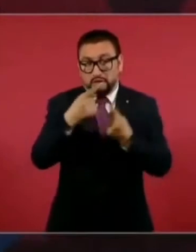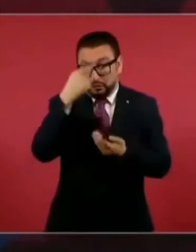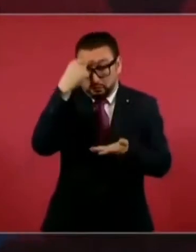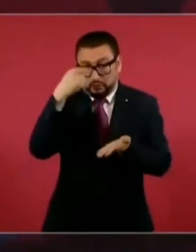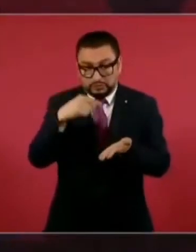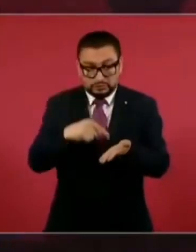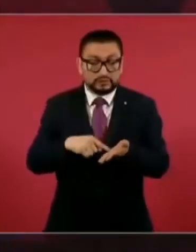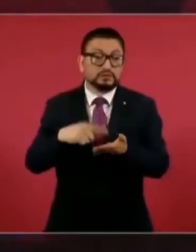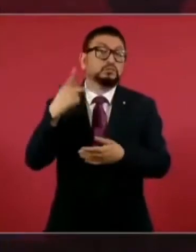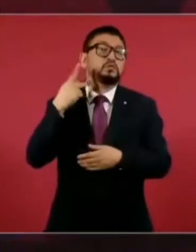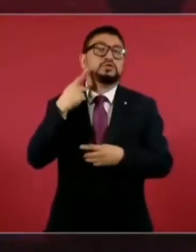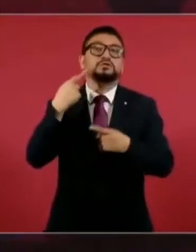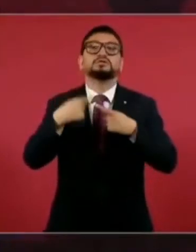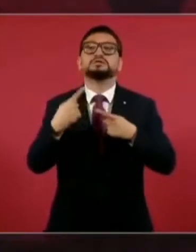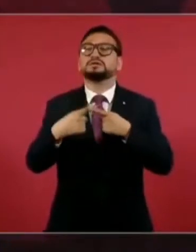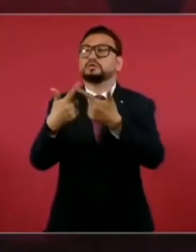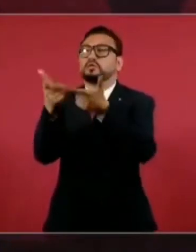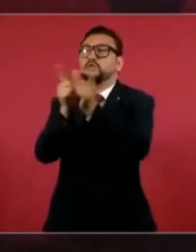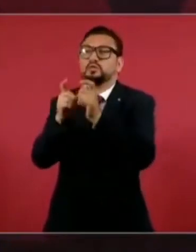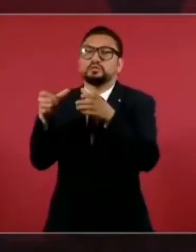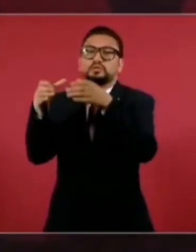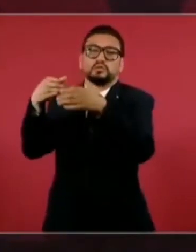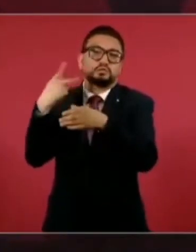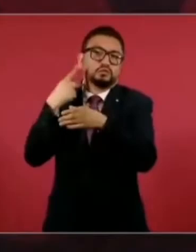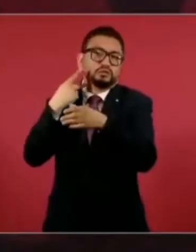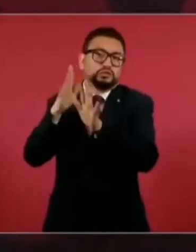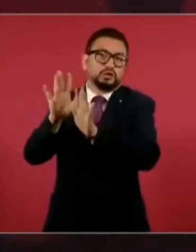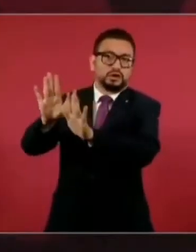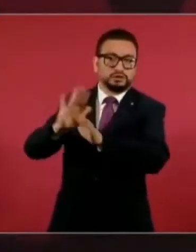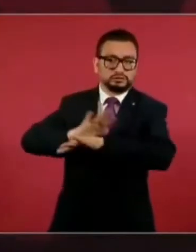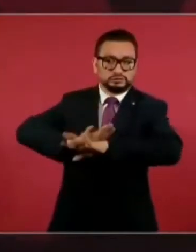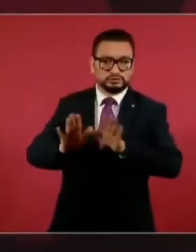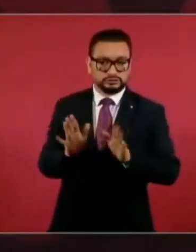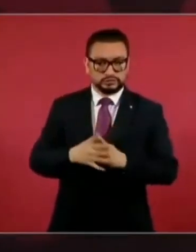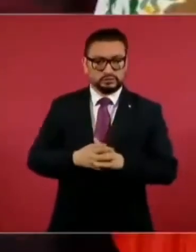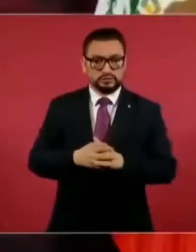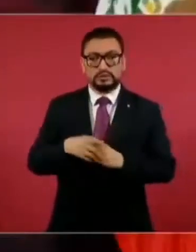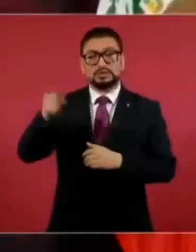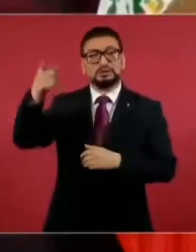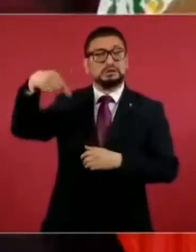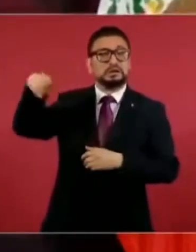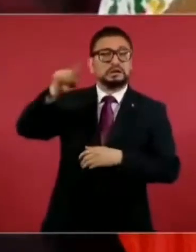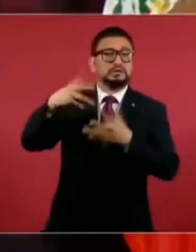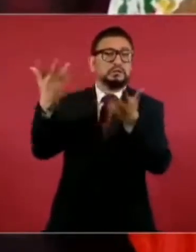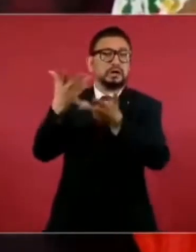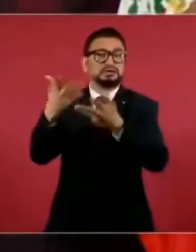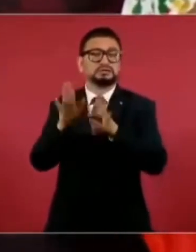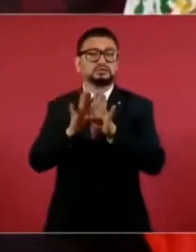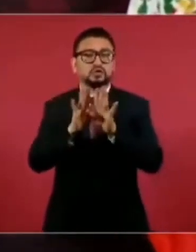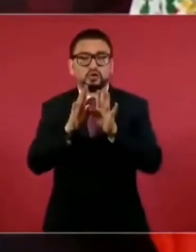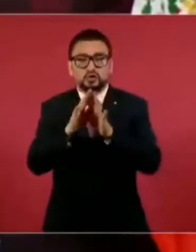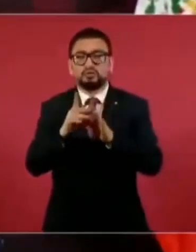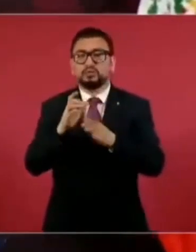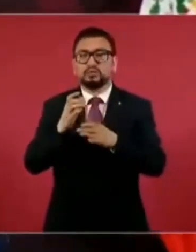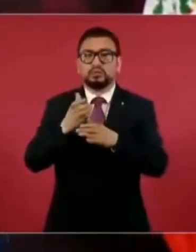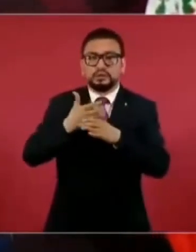era asunto de los políticos y se hacía en los cafés